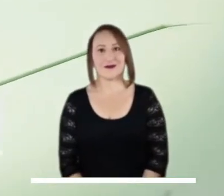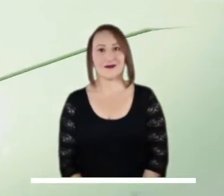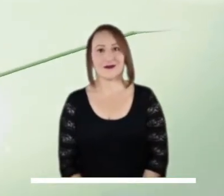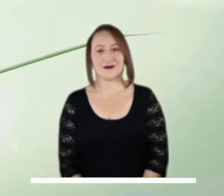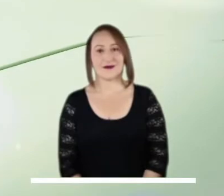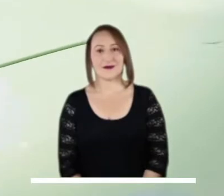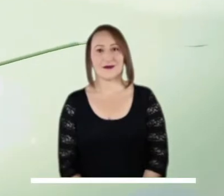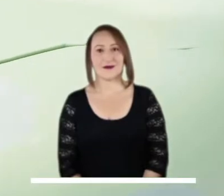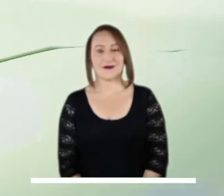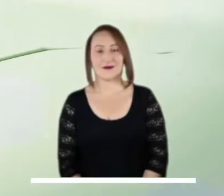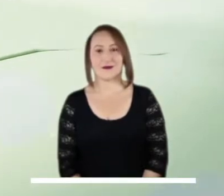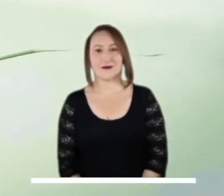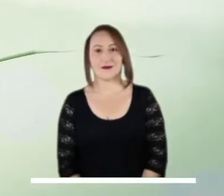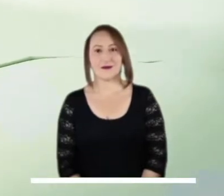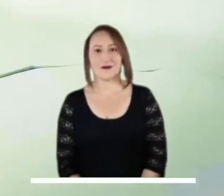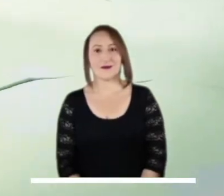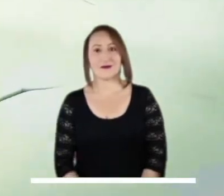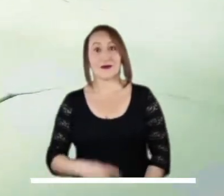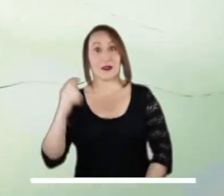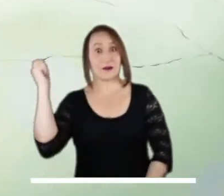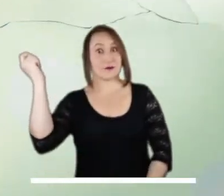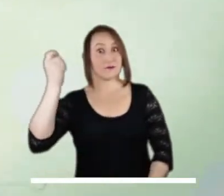secas.